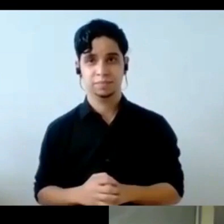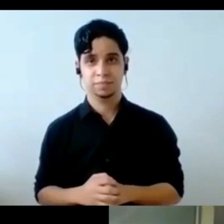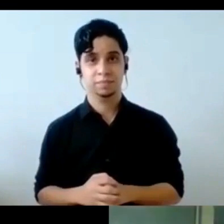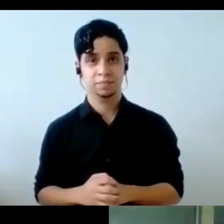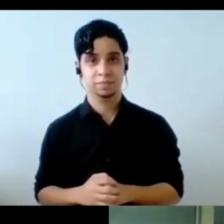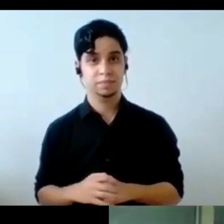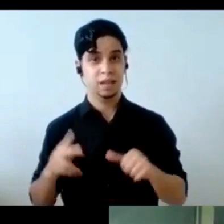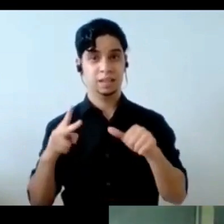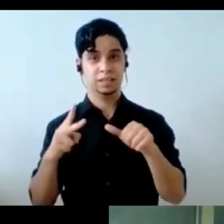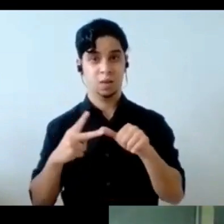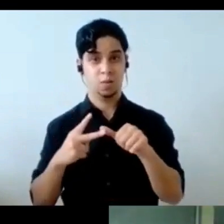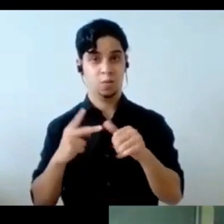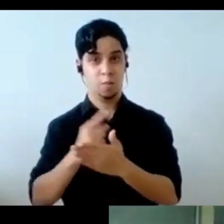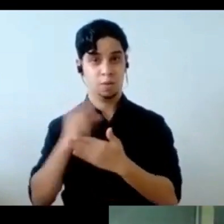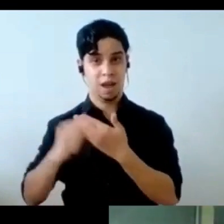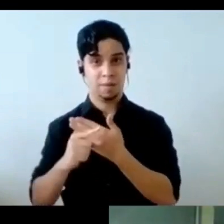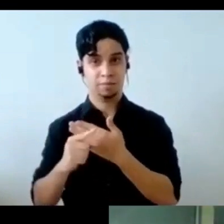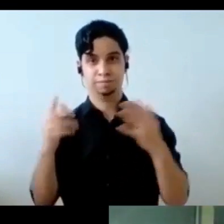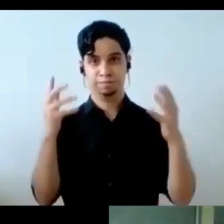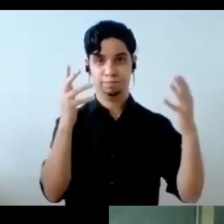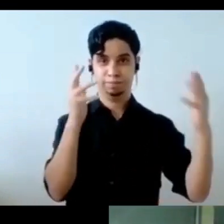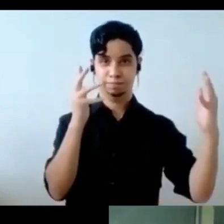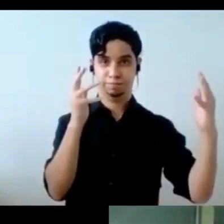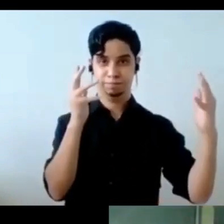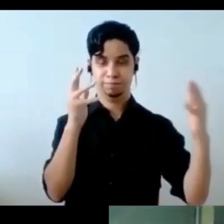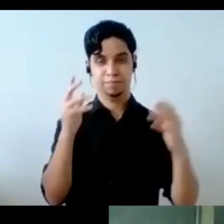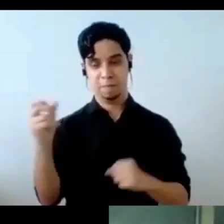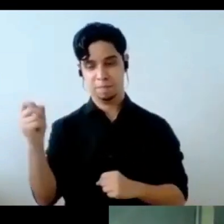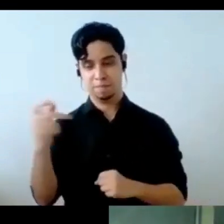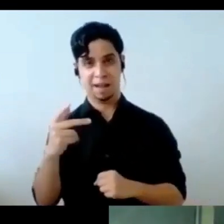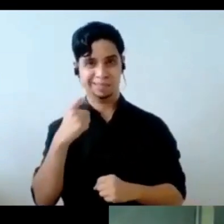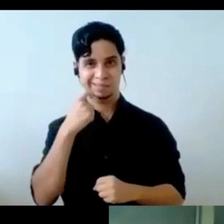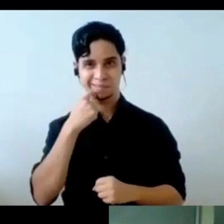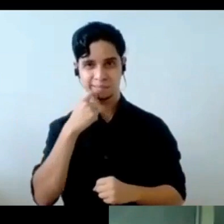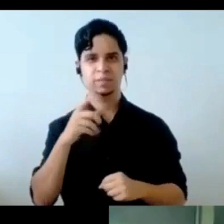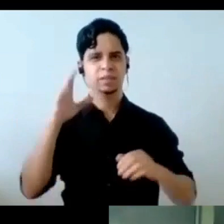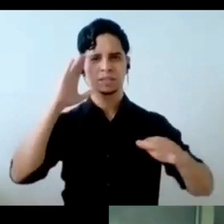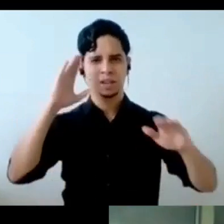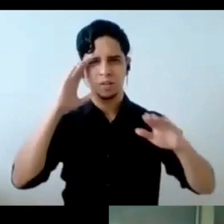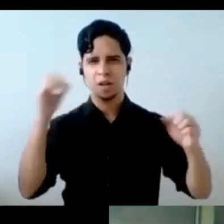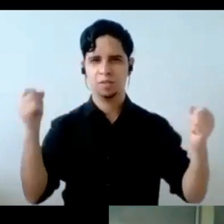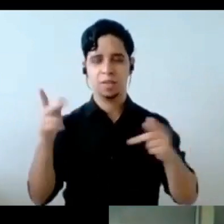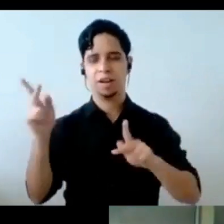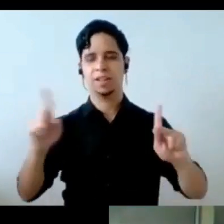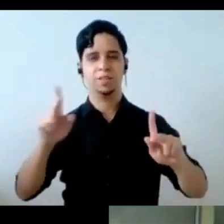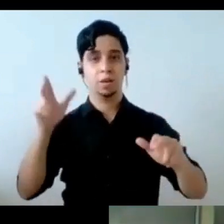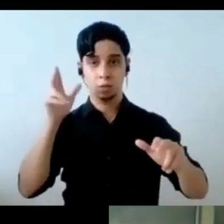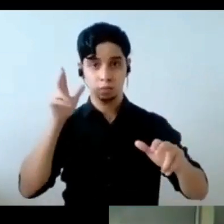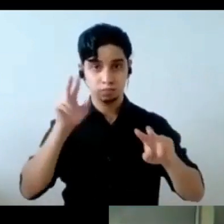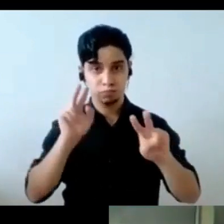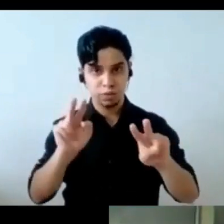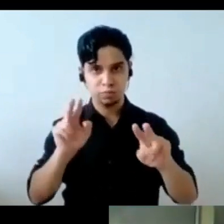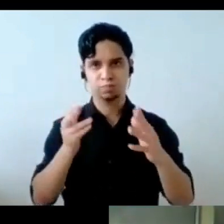Segundo programa. Yeah. Del regreso. Saludos a toda esa gente que nos está escuchando y viendo a través